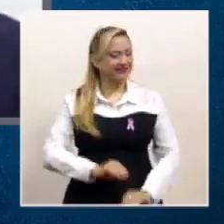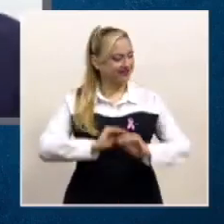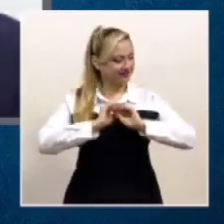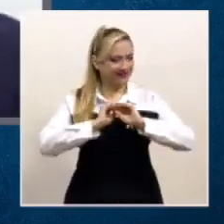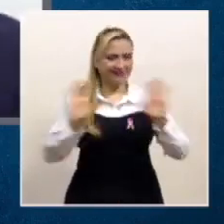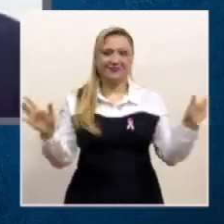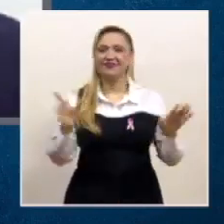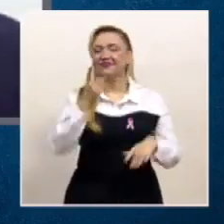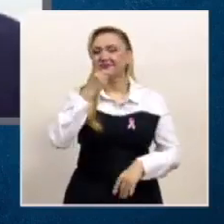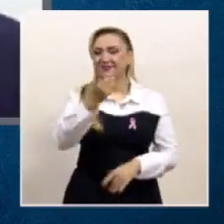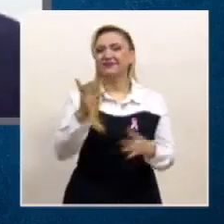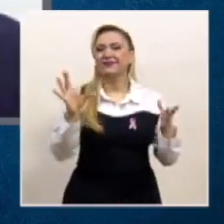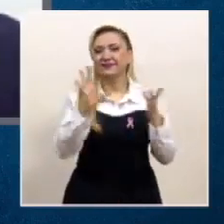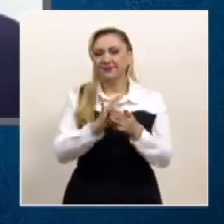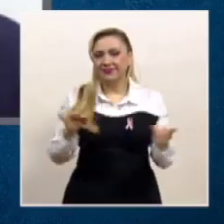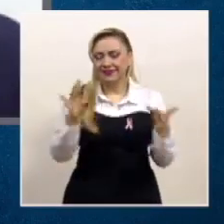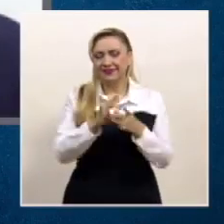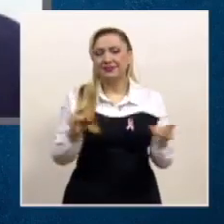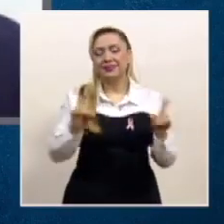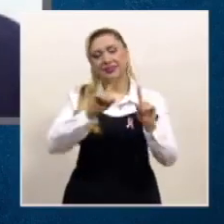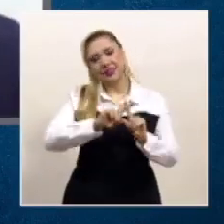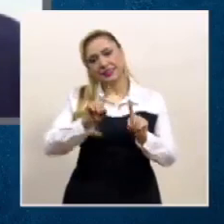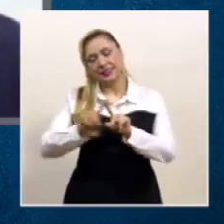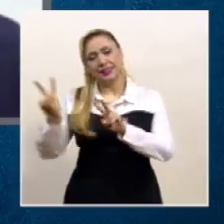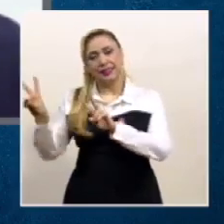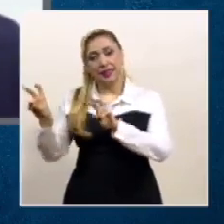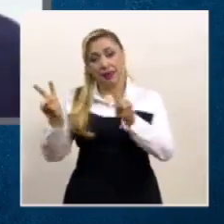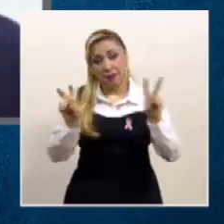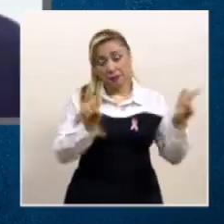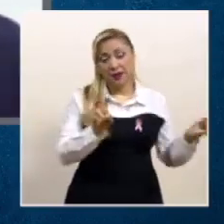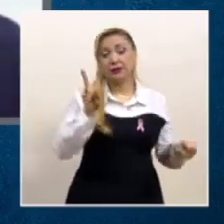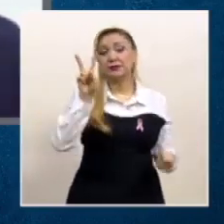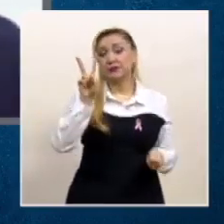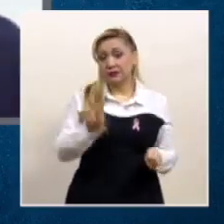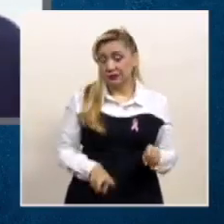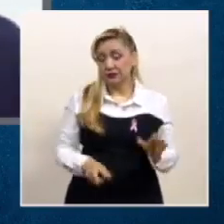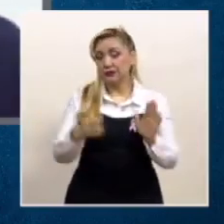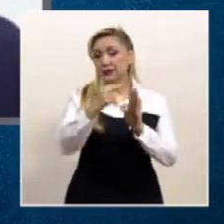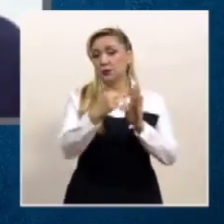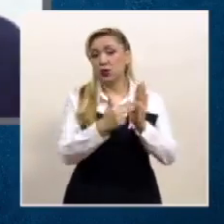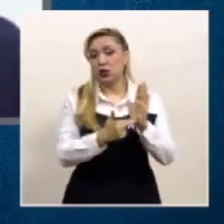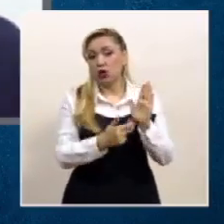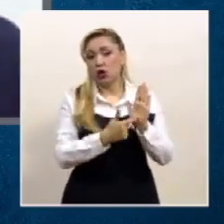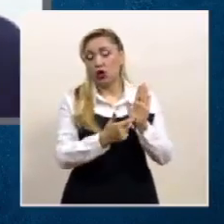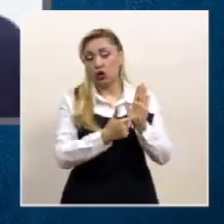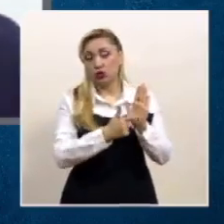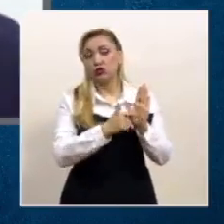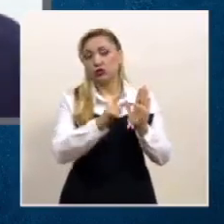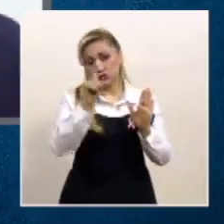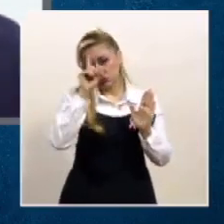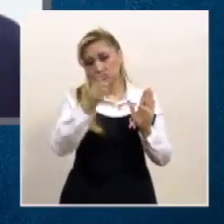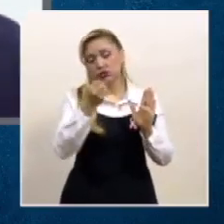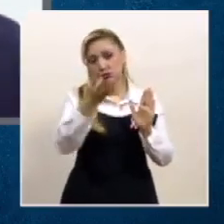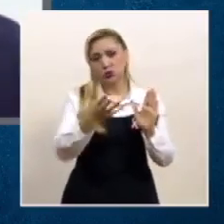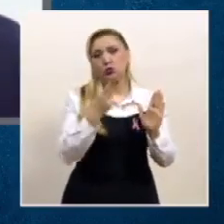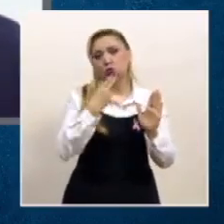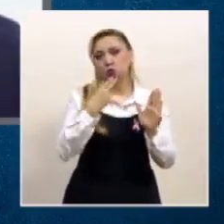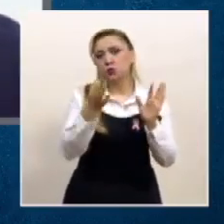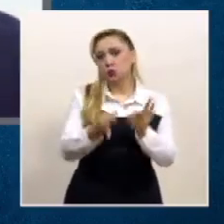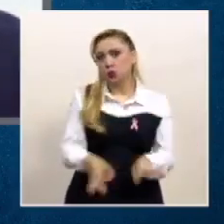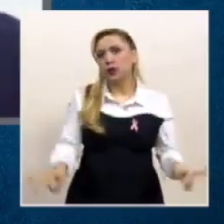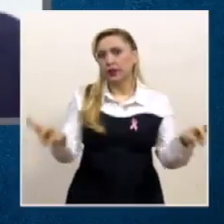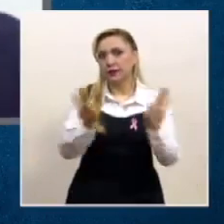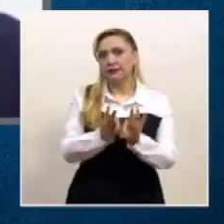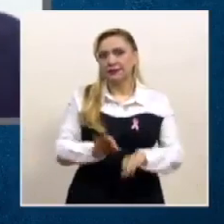y qué bueno que lo refieres, Mariana, en distintas temáticas, pero sobre el tema que estamos hablando, pues resulta muy útil y qué bueno que lo